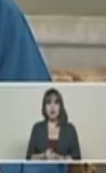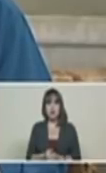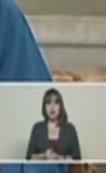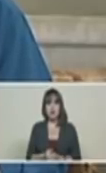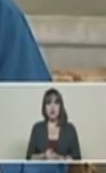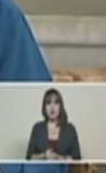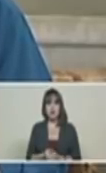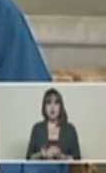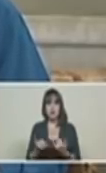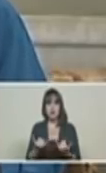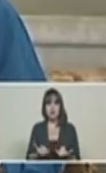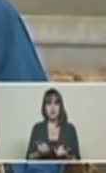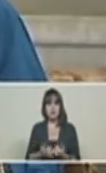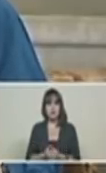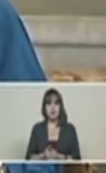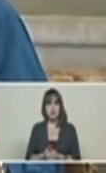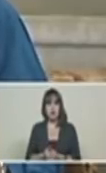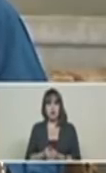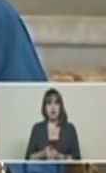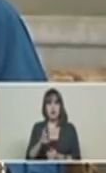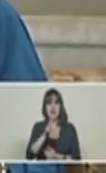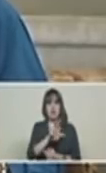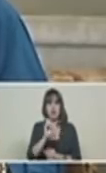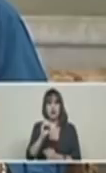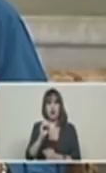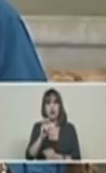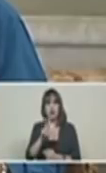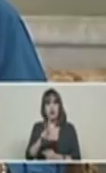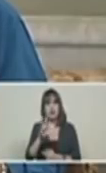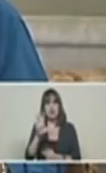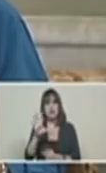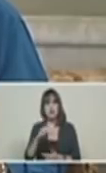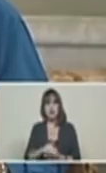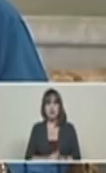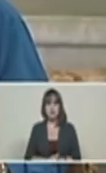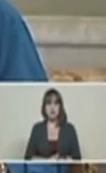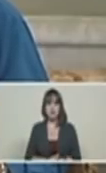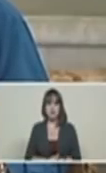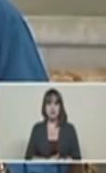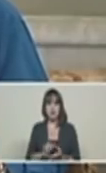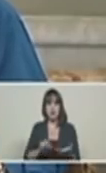que representa un 35% de la recaudación de este año,